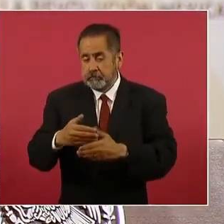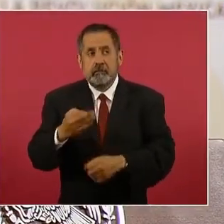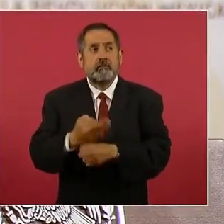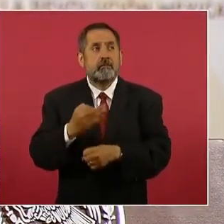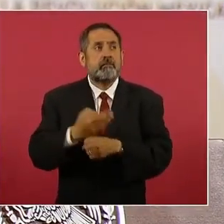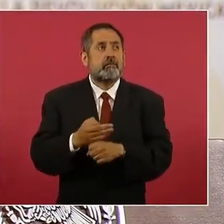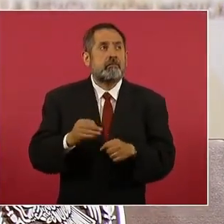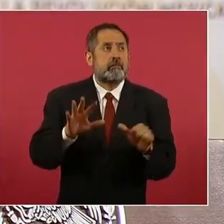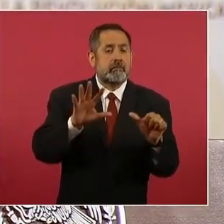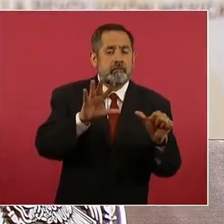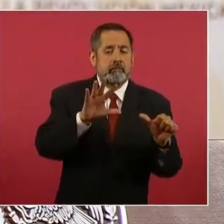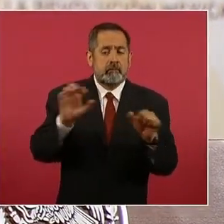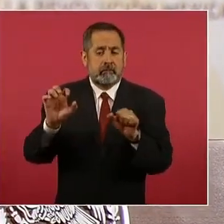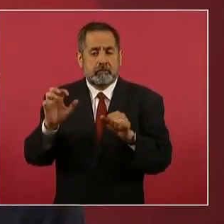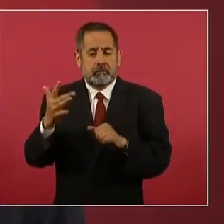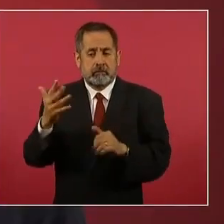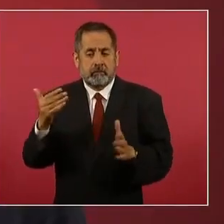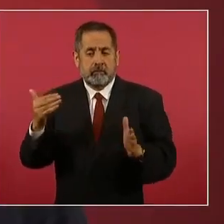650,000